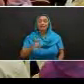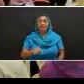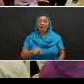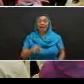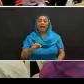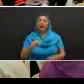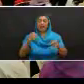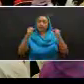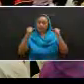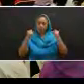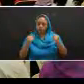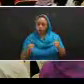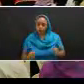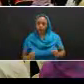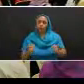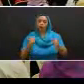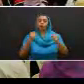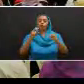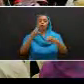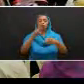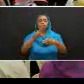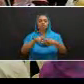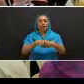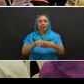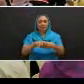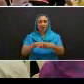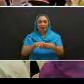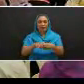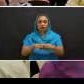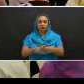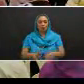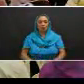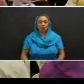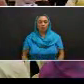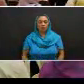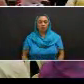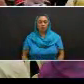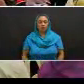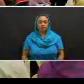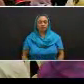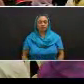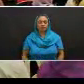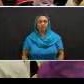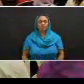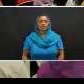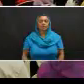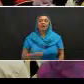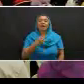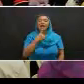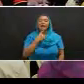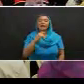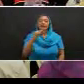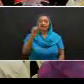El que está en el trono sentado